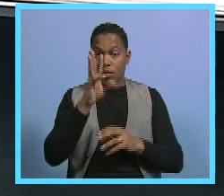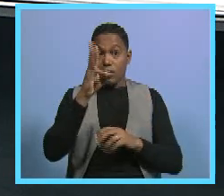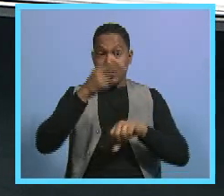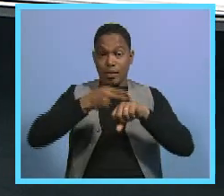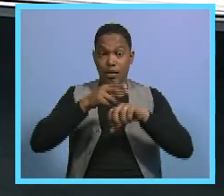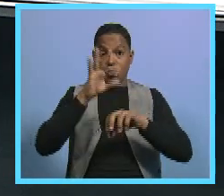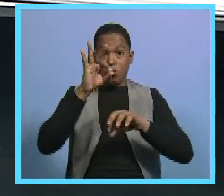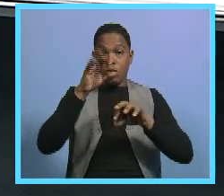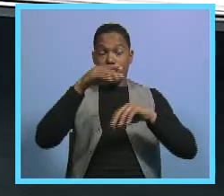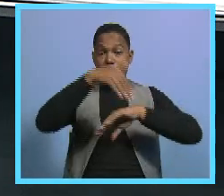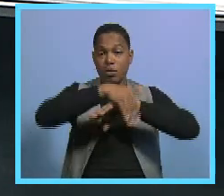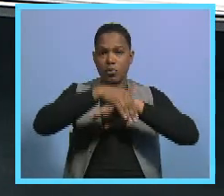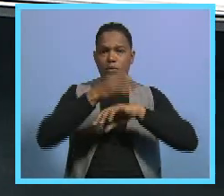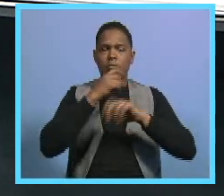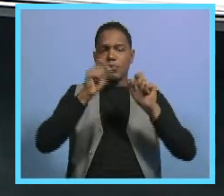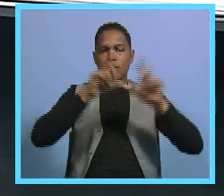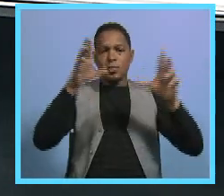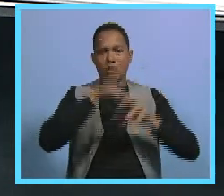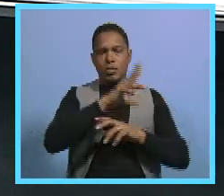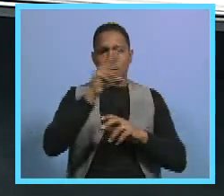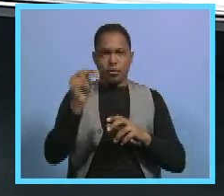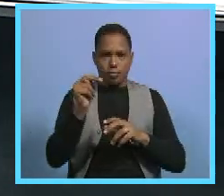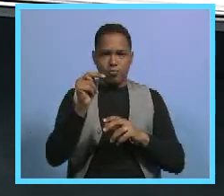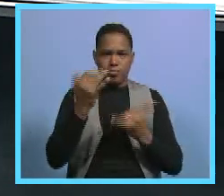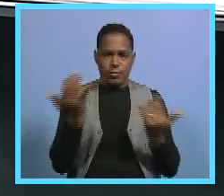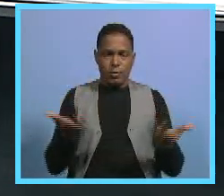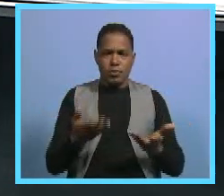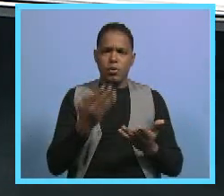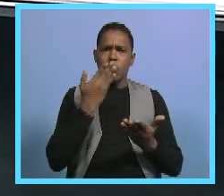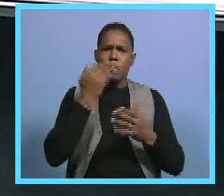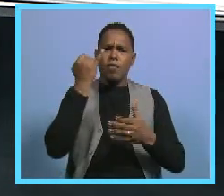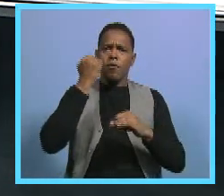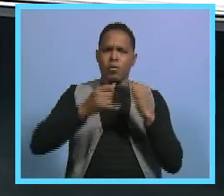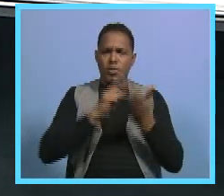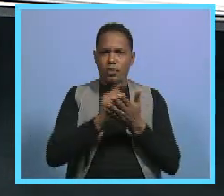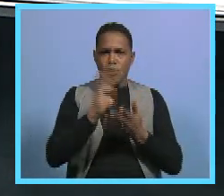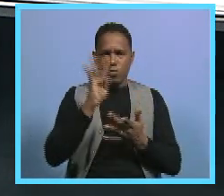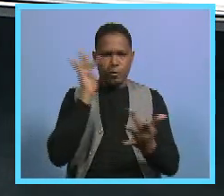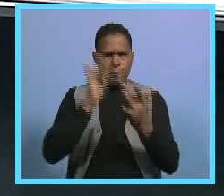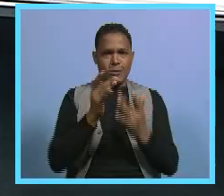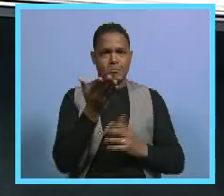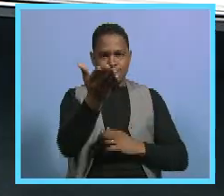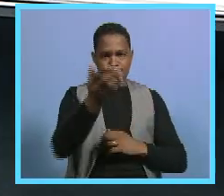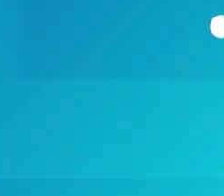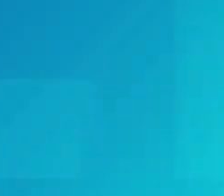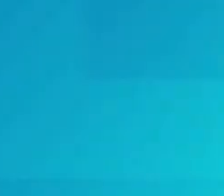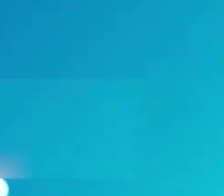en nuestras próximas emisiones informativas de Central de Noticias. Buen fin de semana. El 4 conecta.